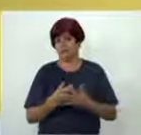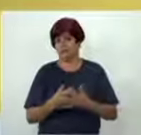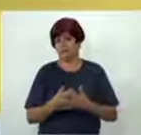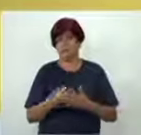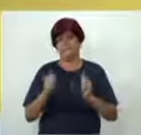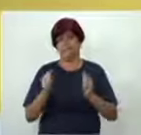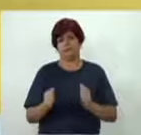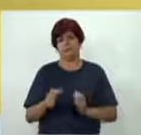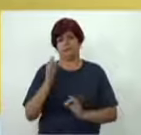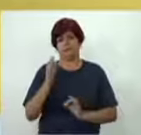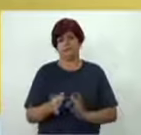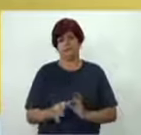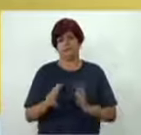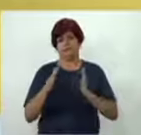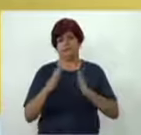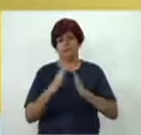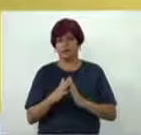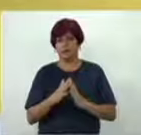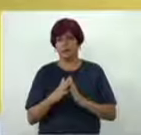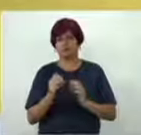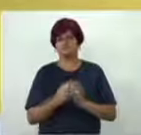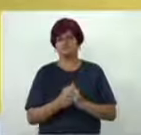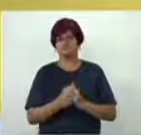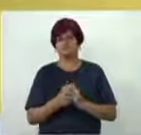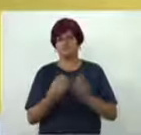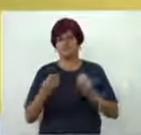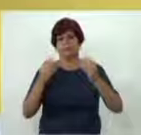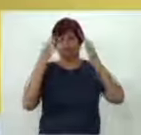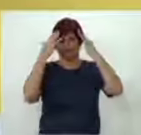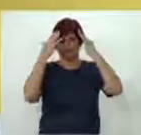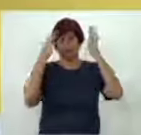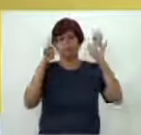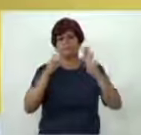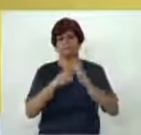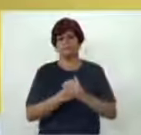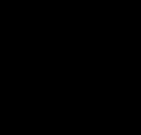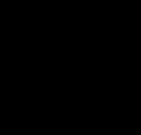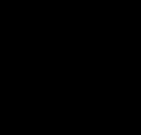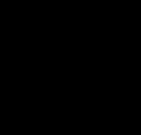manteniéndolo siempre en casa. Muchas gracias.